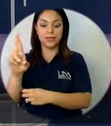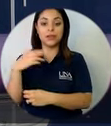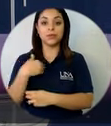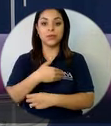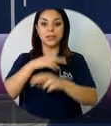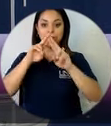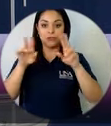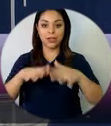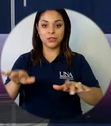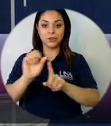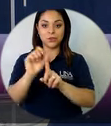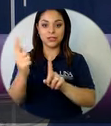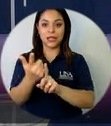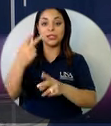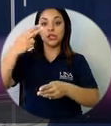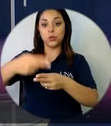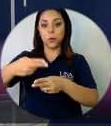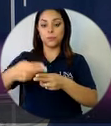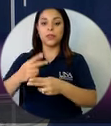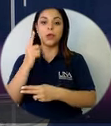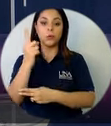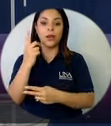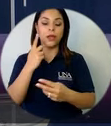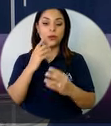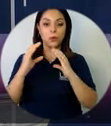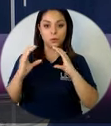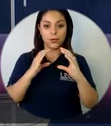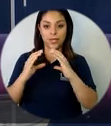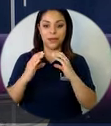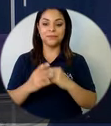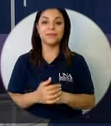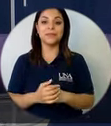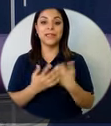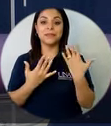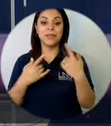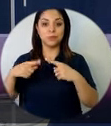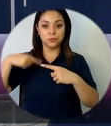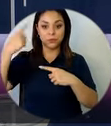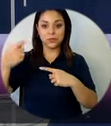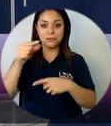www.una.ac.cr y en nuestras redes sociales bajo el nombre de Una Comunica.